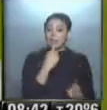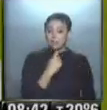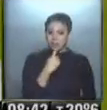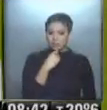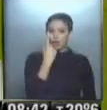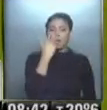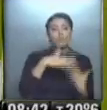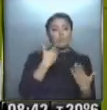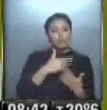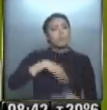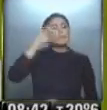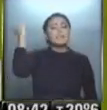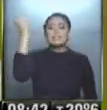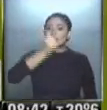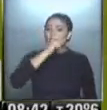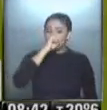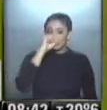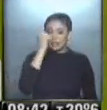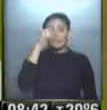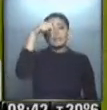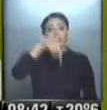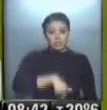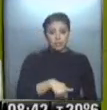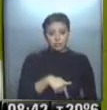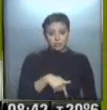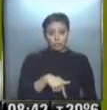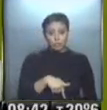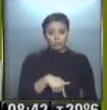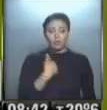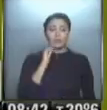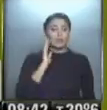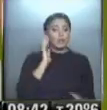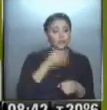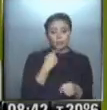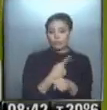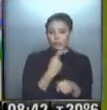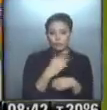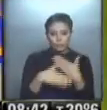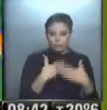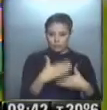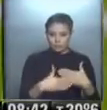con uno de sus jugadores más importantes. Hoy por hoy baja en el plantel profesional.